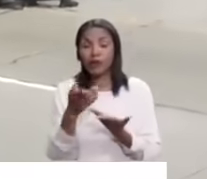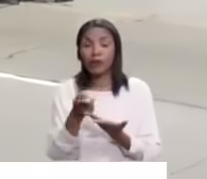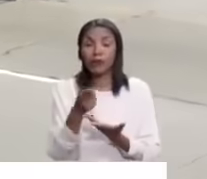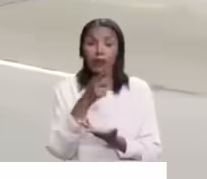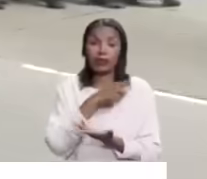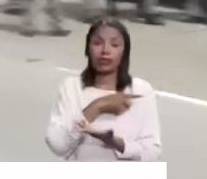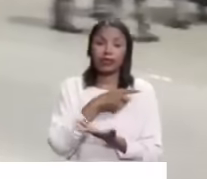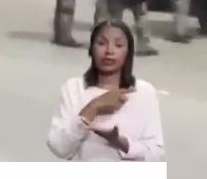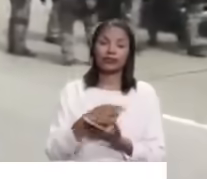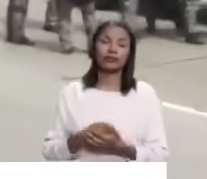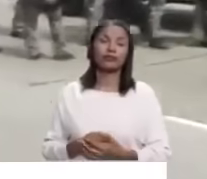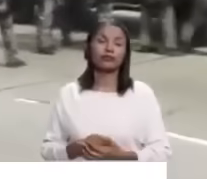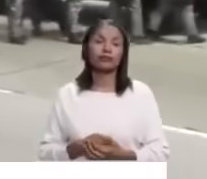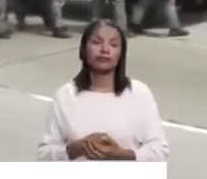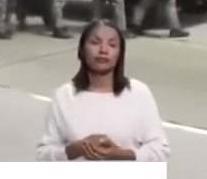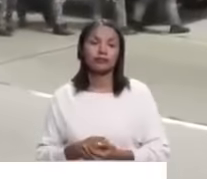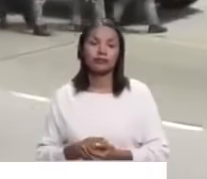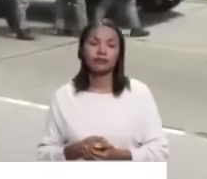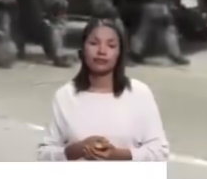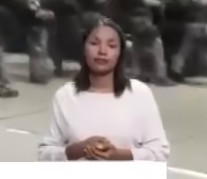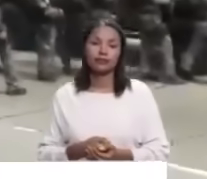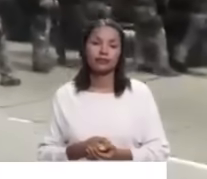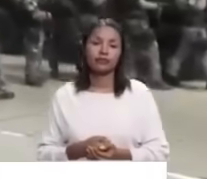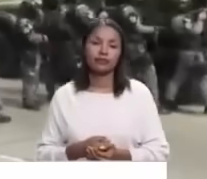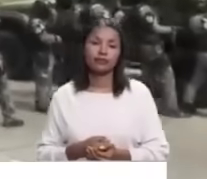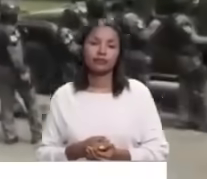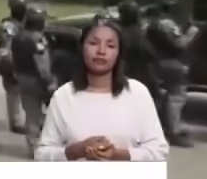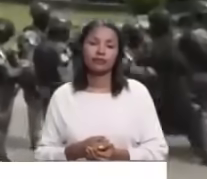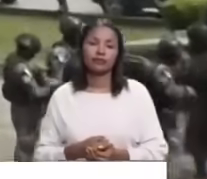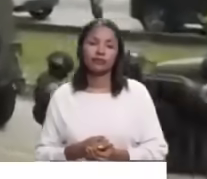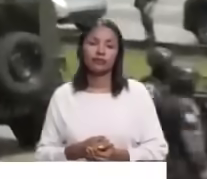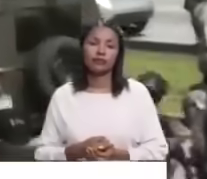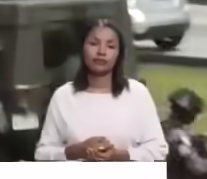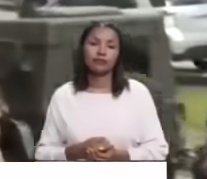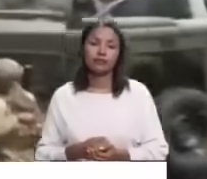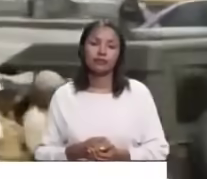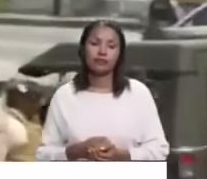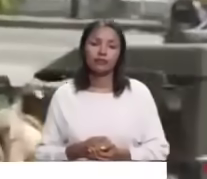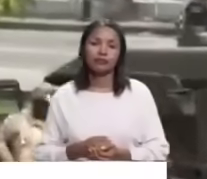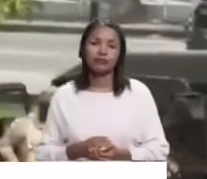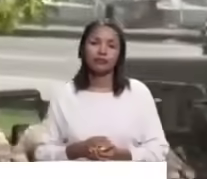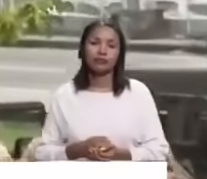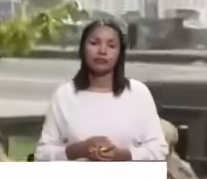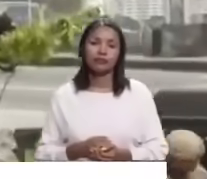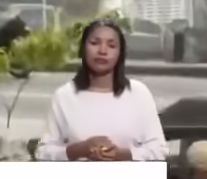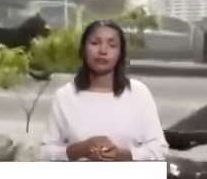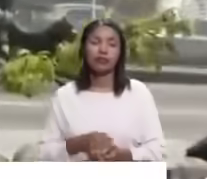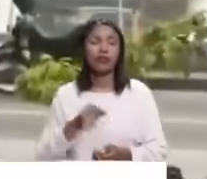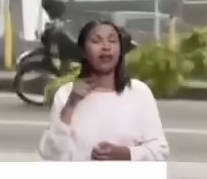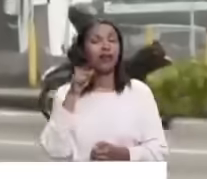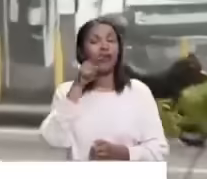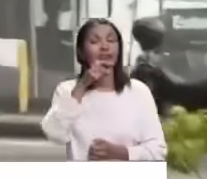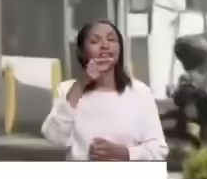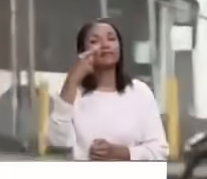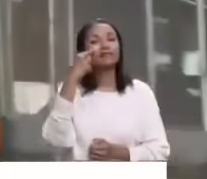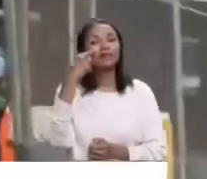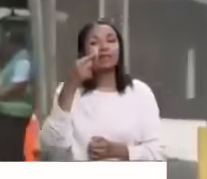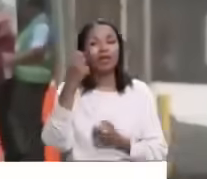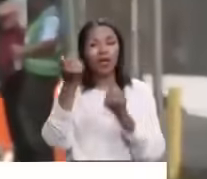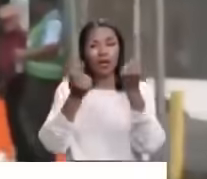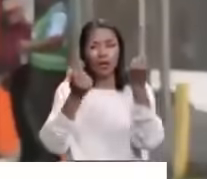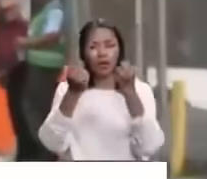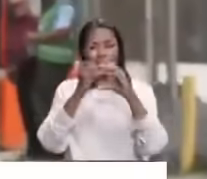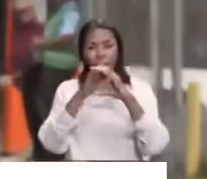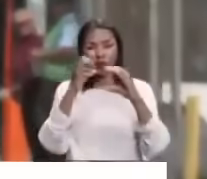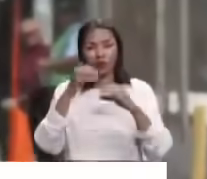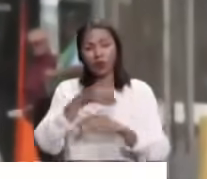mi camarógrafo Iván me puede ayudar para mostrar cómo los autobuses del Metrobús